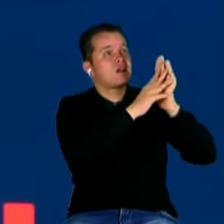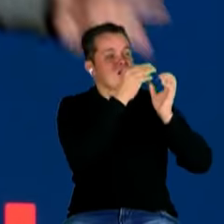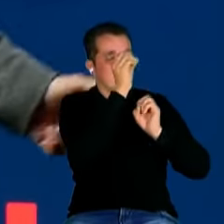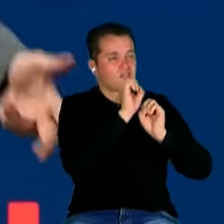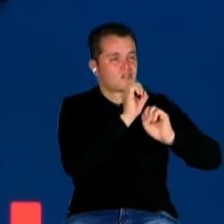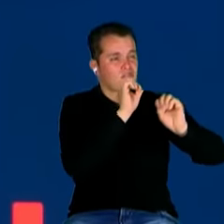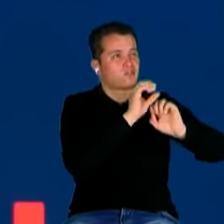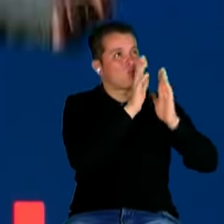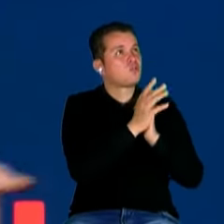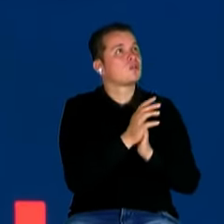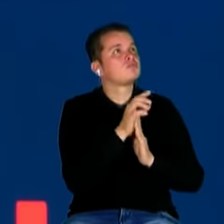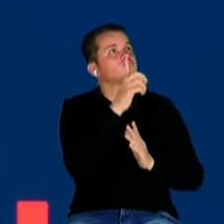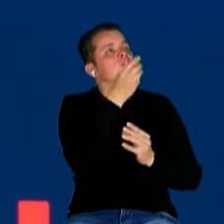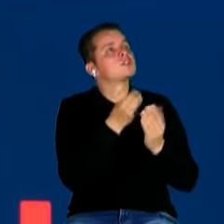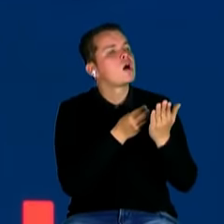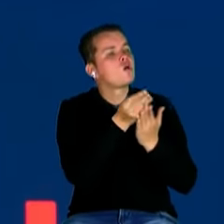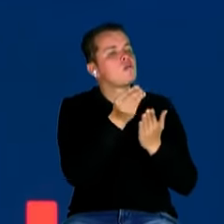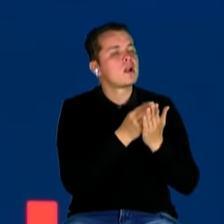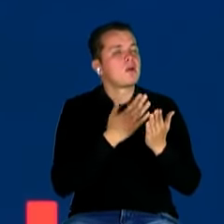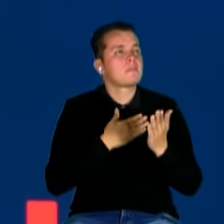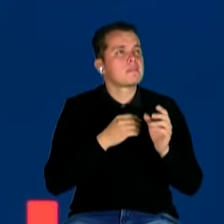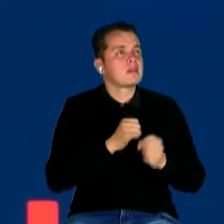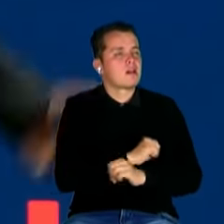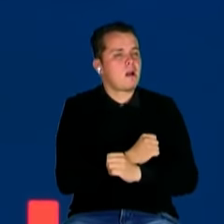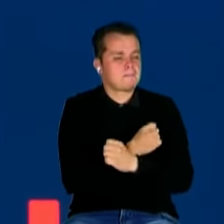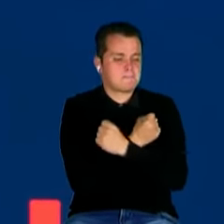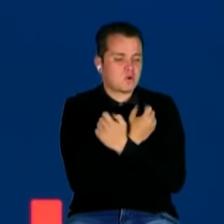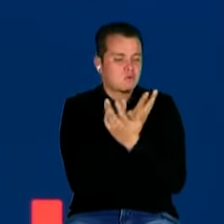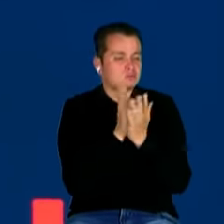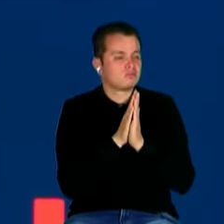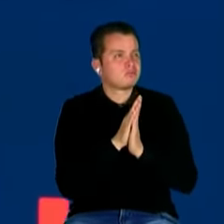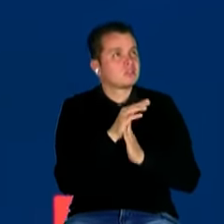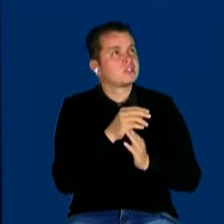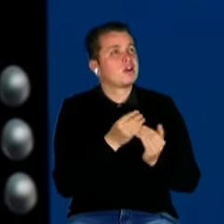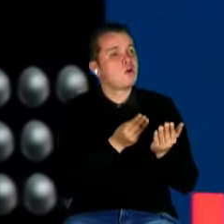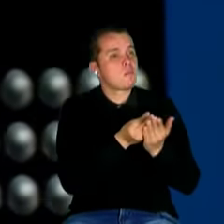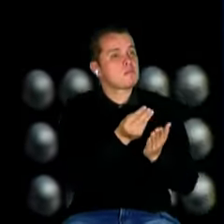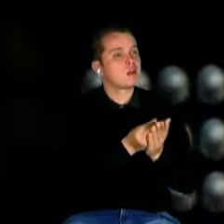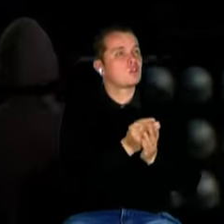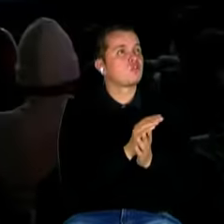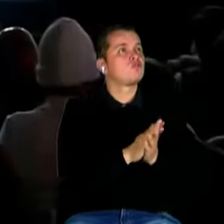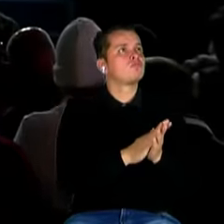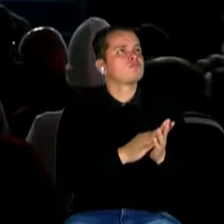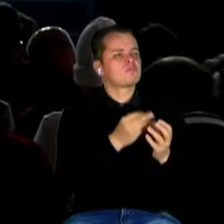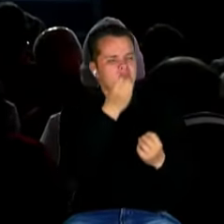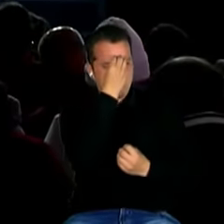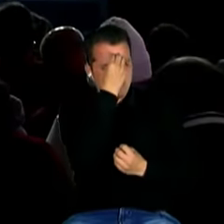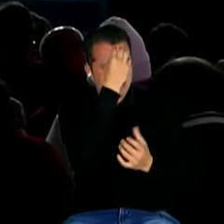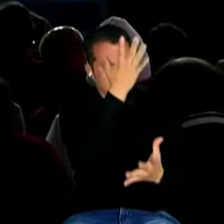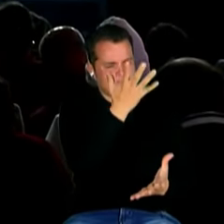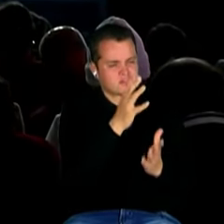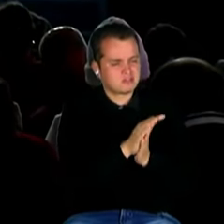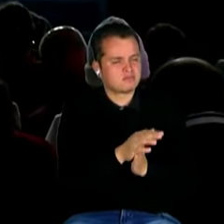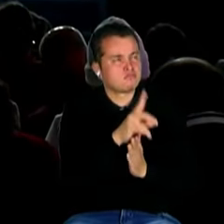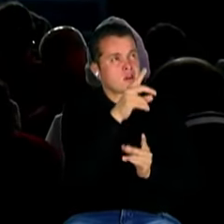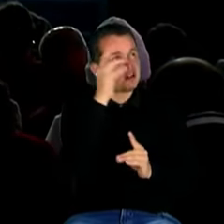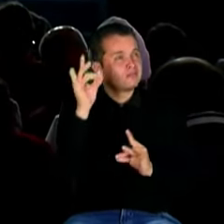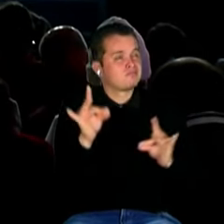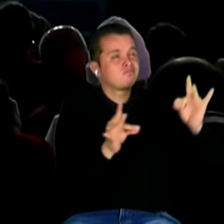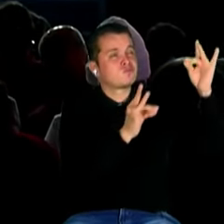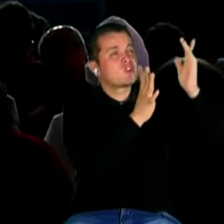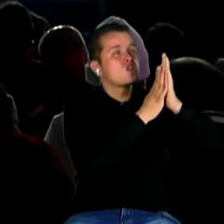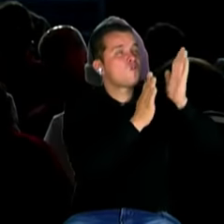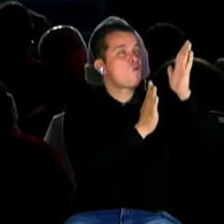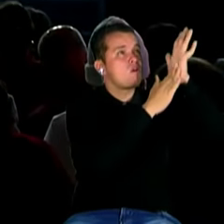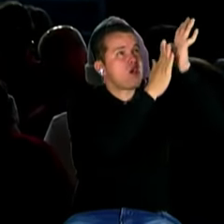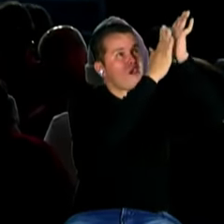merecedor. Él ha comprado mi amor, Él ha comprado mi fe, Él ha comprado mi obediencia. Él es digno de que